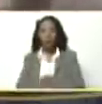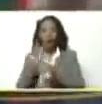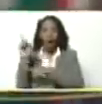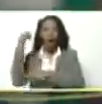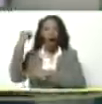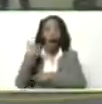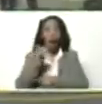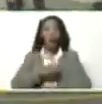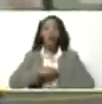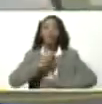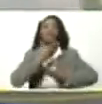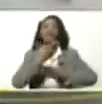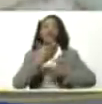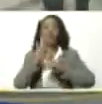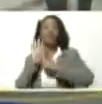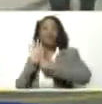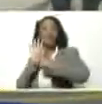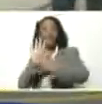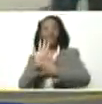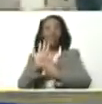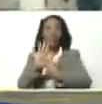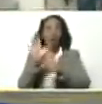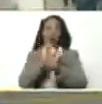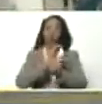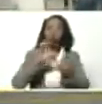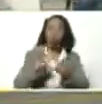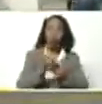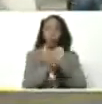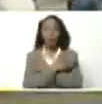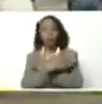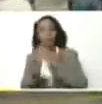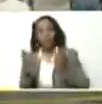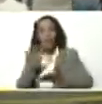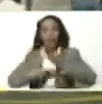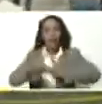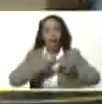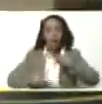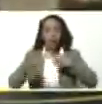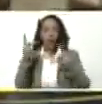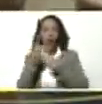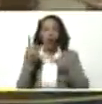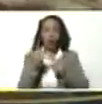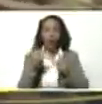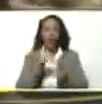tenemos expresiones culturales, tenemos prestadores de servicios turísticos, hoteleros,